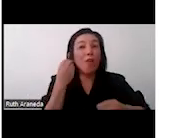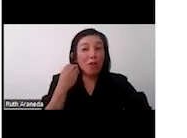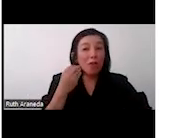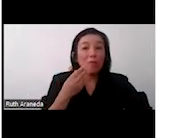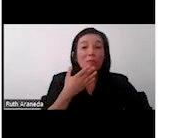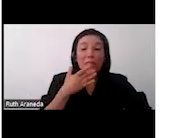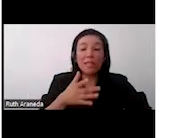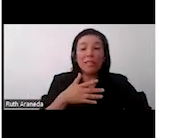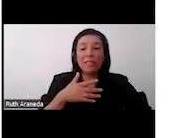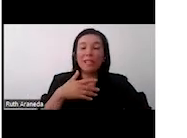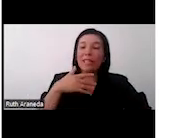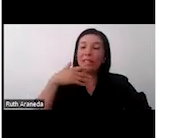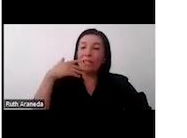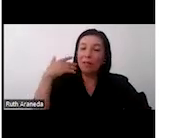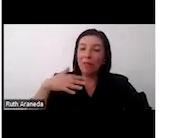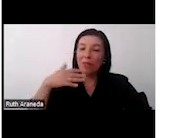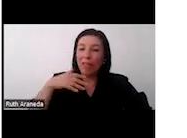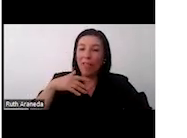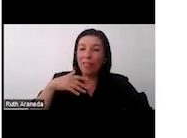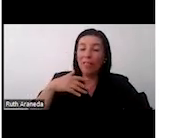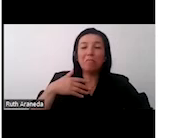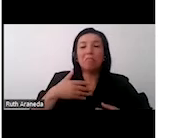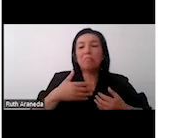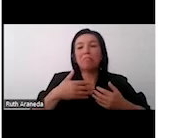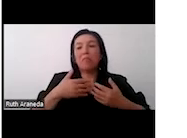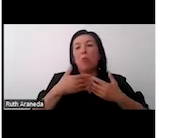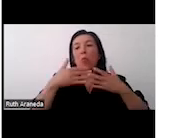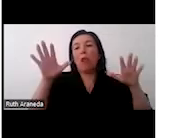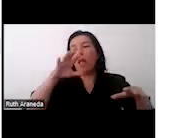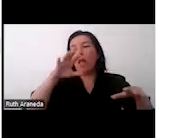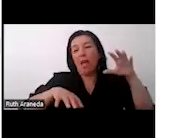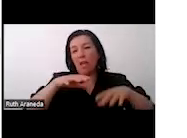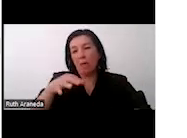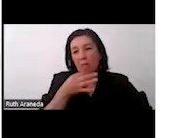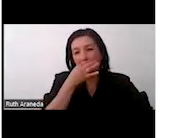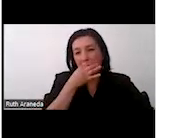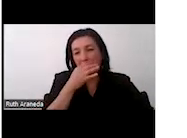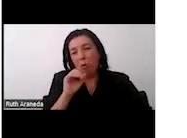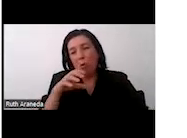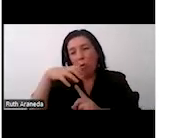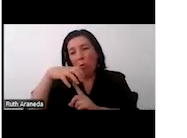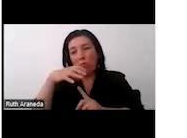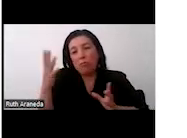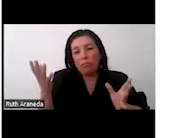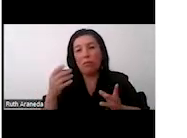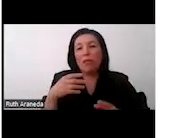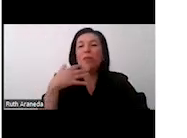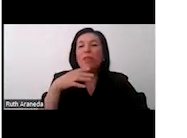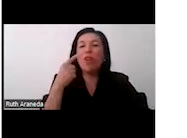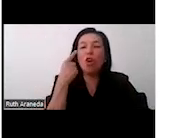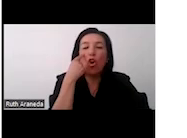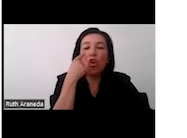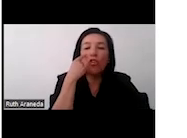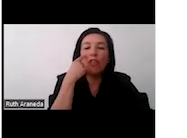premisa que se podría dar en cualquier tipo de animal o planta o fungi, que es conocer, valorar